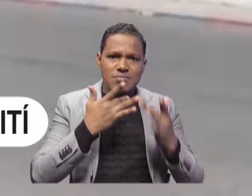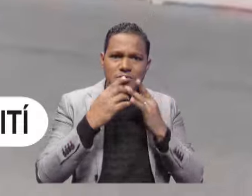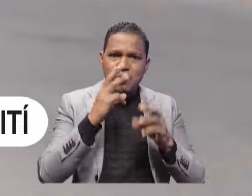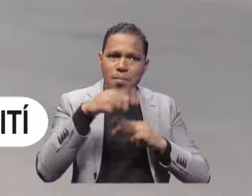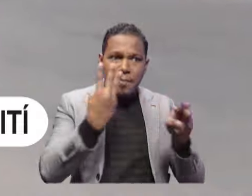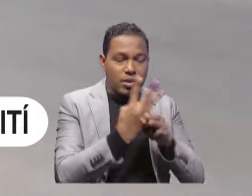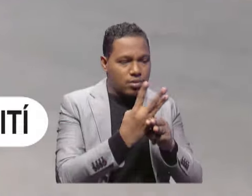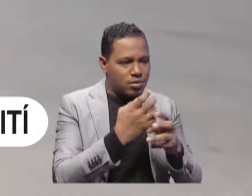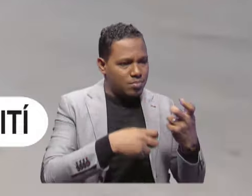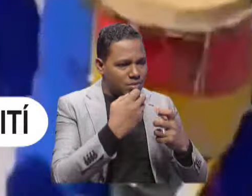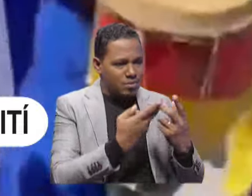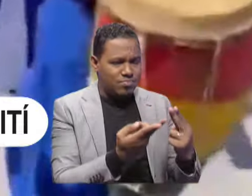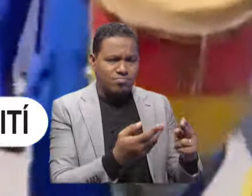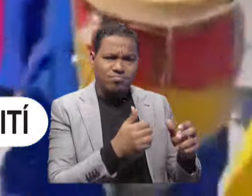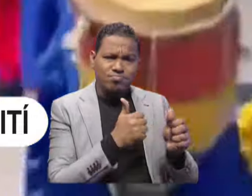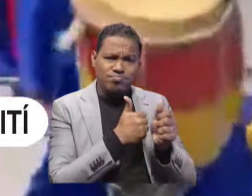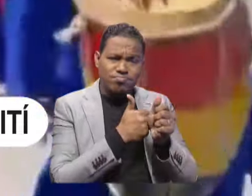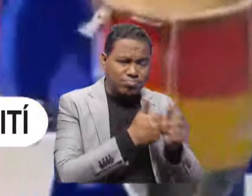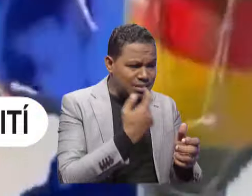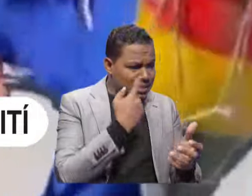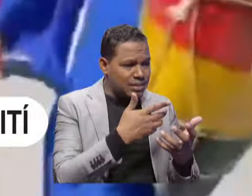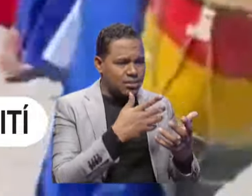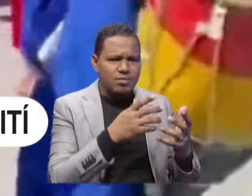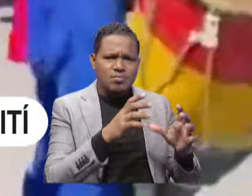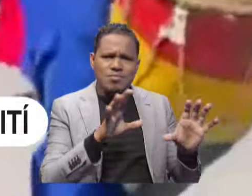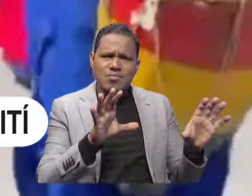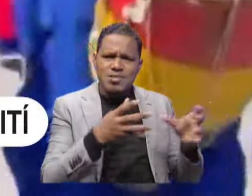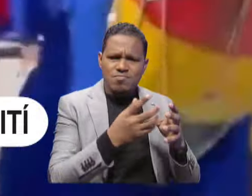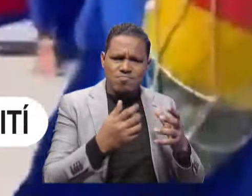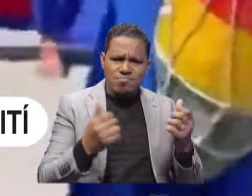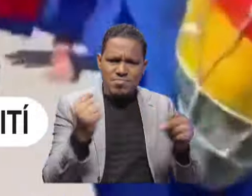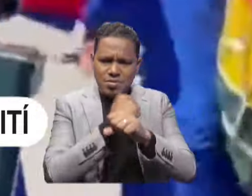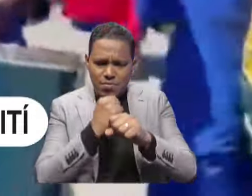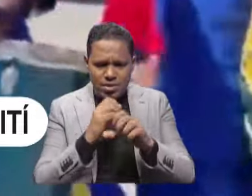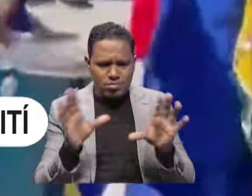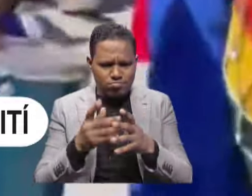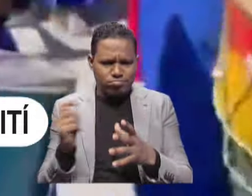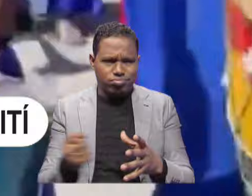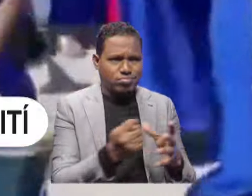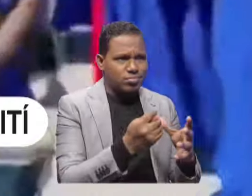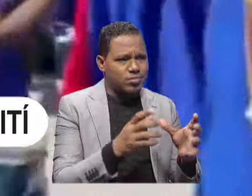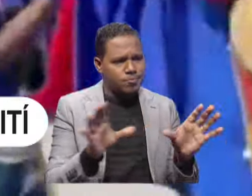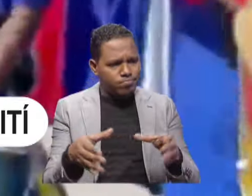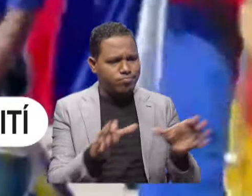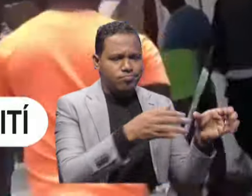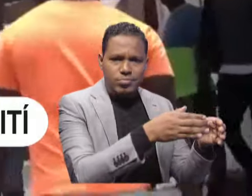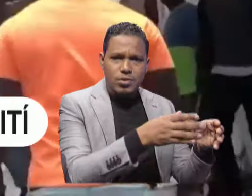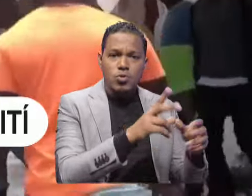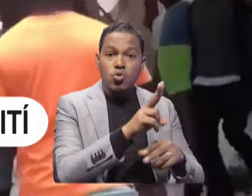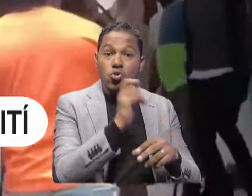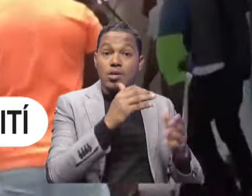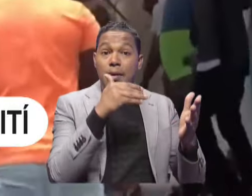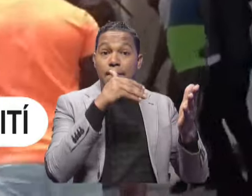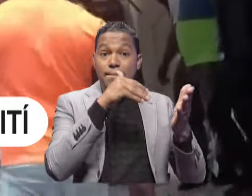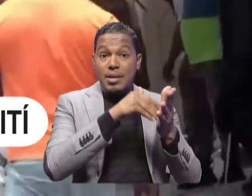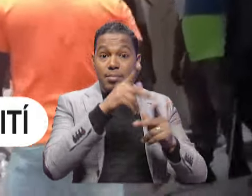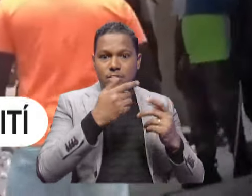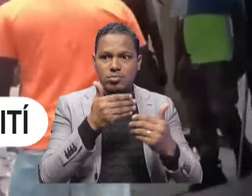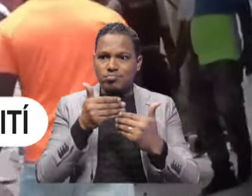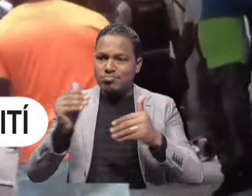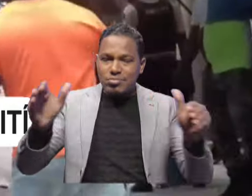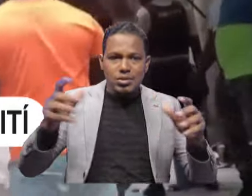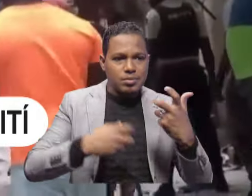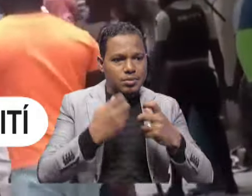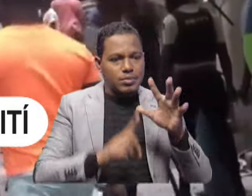problemas que se desarrollan allí, la violencia entre pandillas y demás. Bueno, hay más de unos 200.000 desplazados por esta problemática y cada día pues,